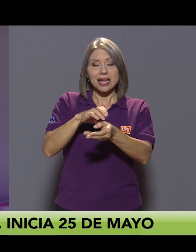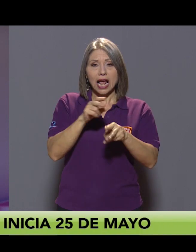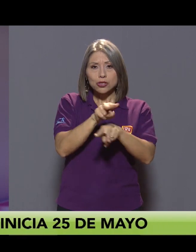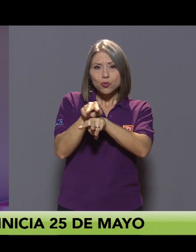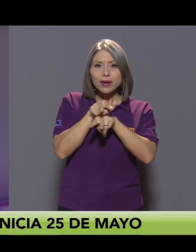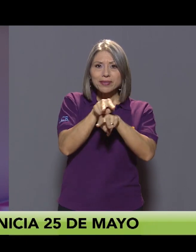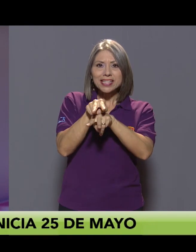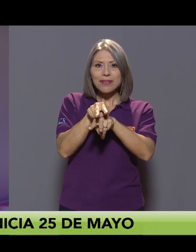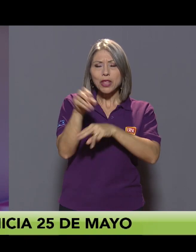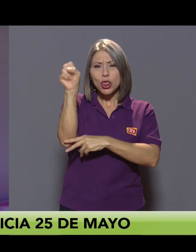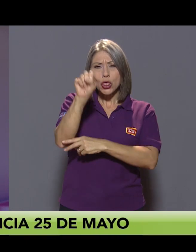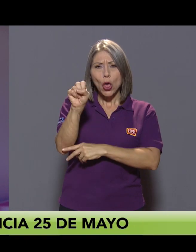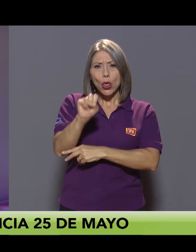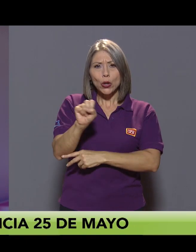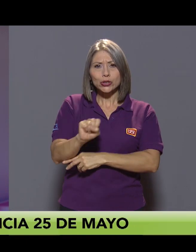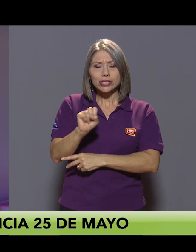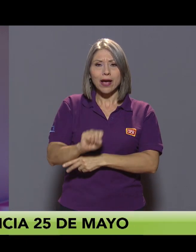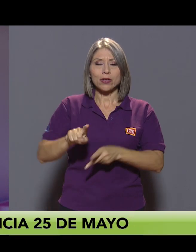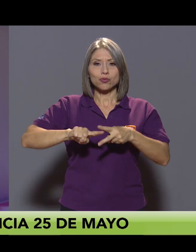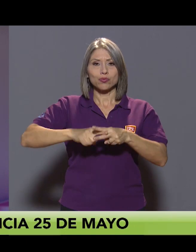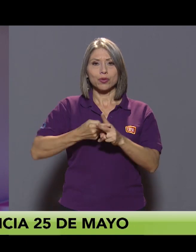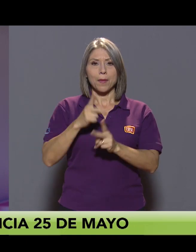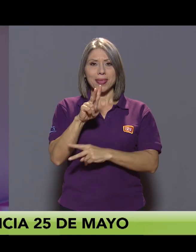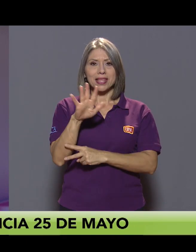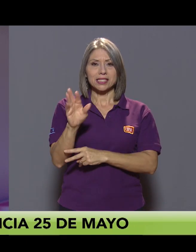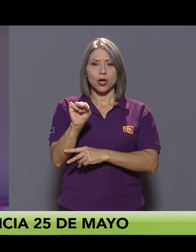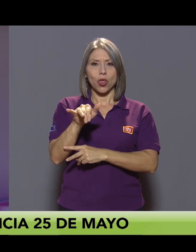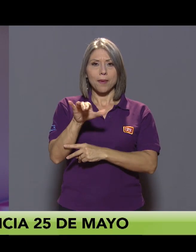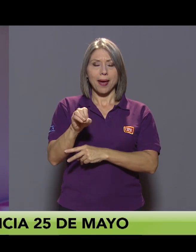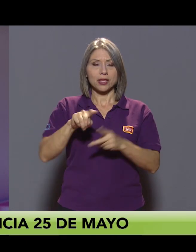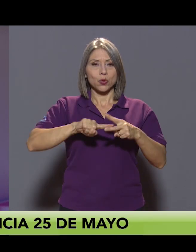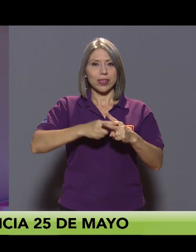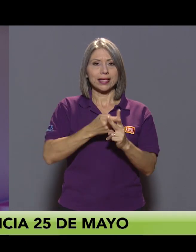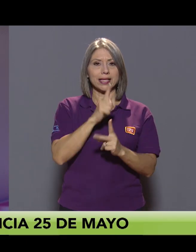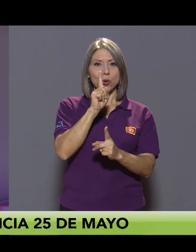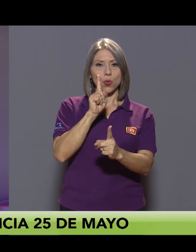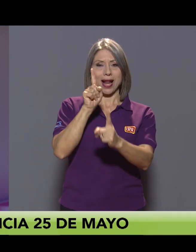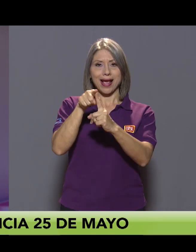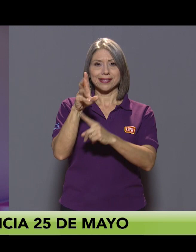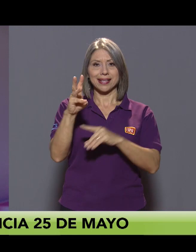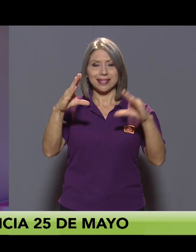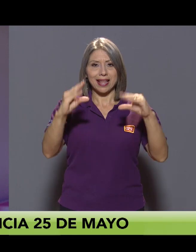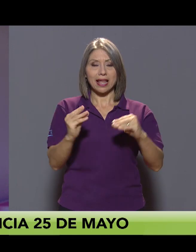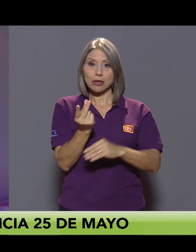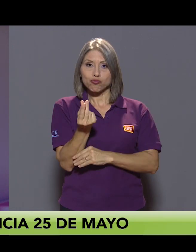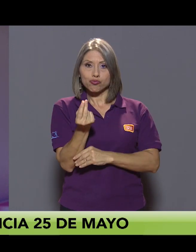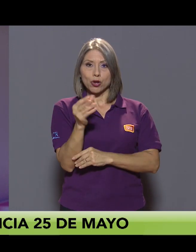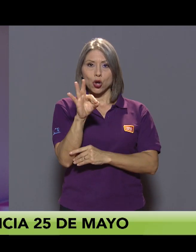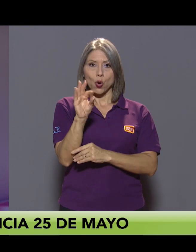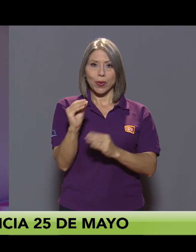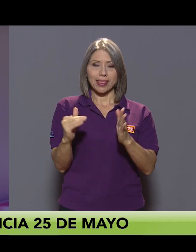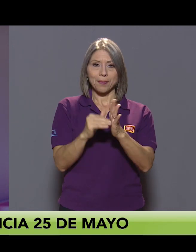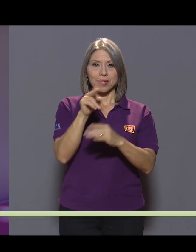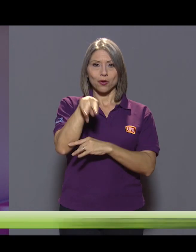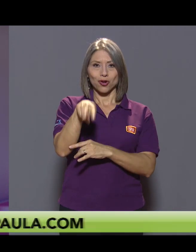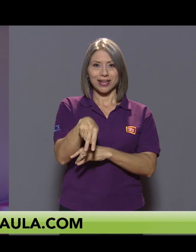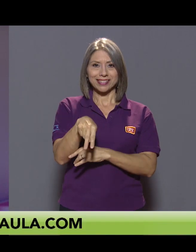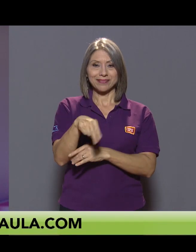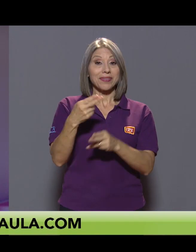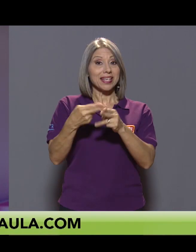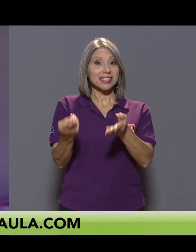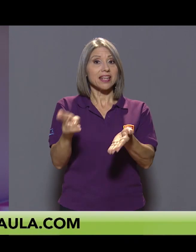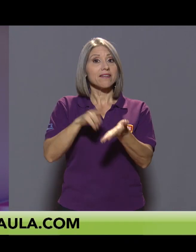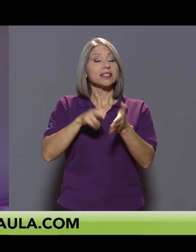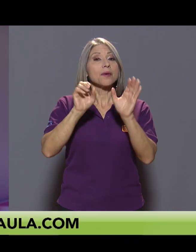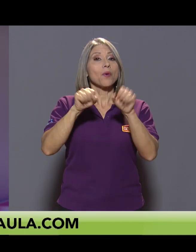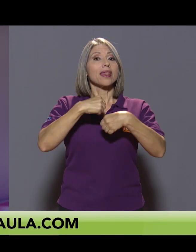impartirá todos los sábados a partir del 25 de mayo, de 1 a 6 de la tarde, y tiene un costo de 90 mil colones. Para